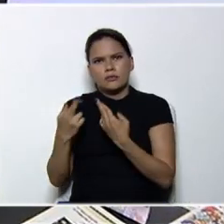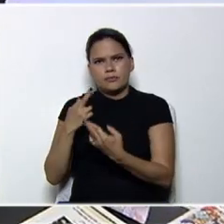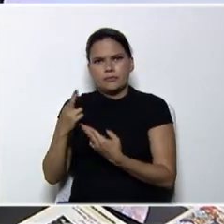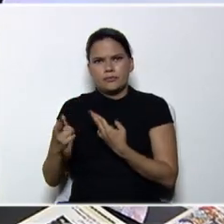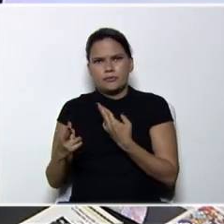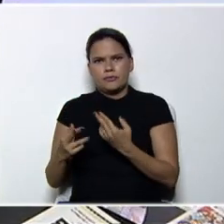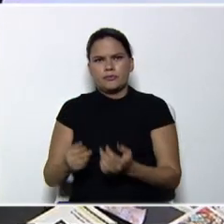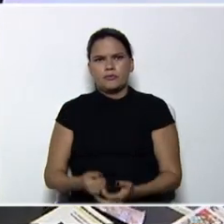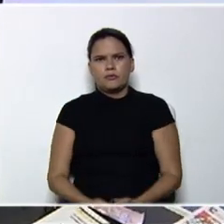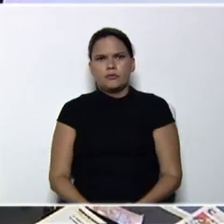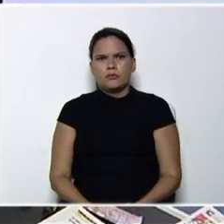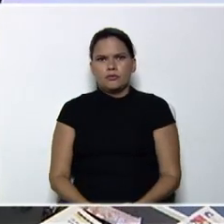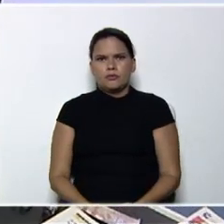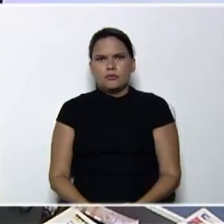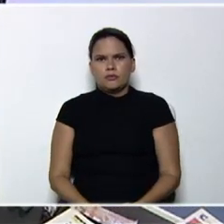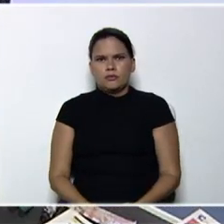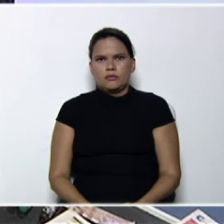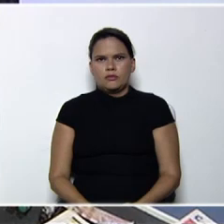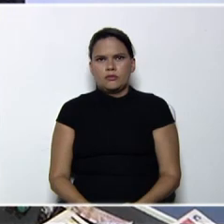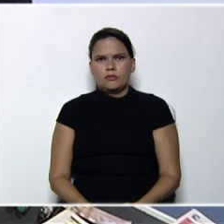siguiente forma.